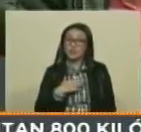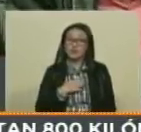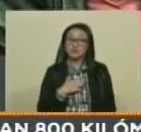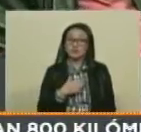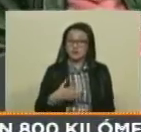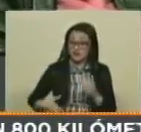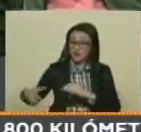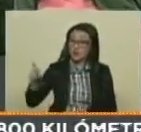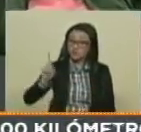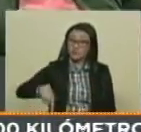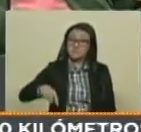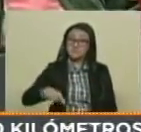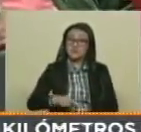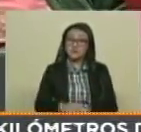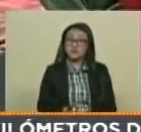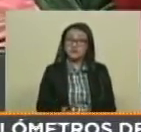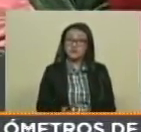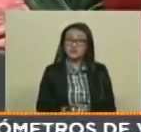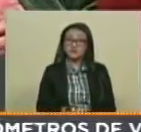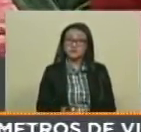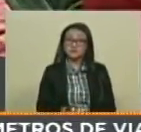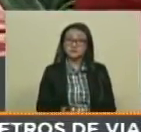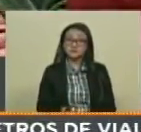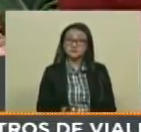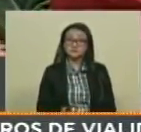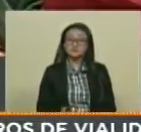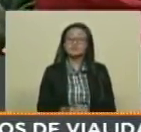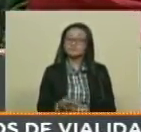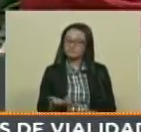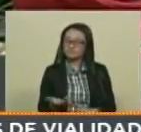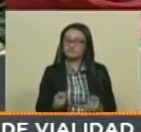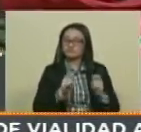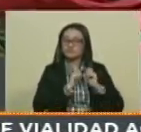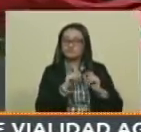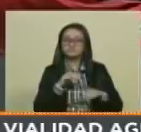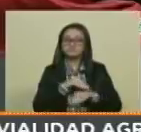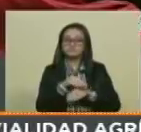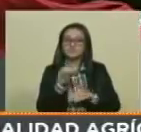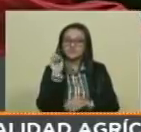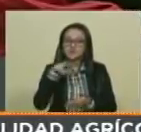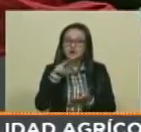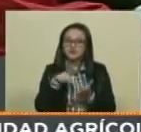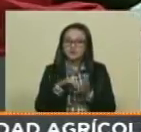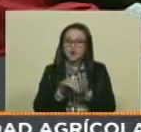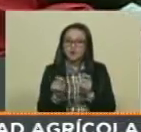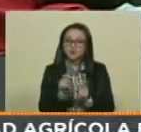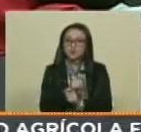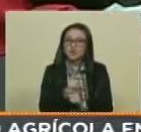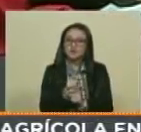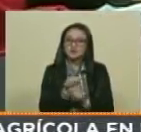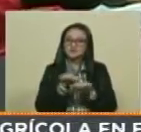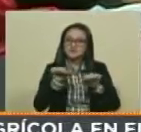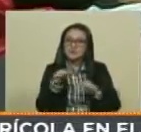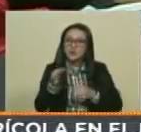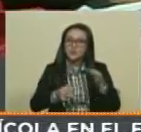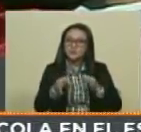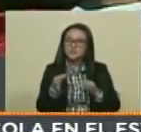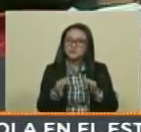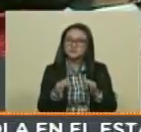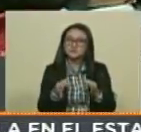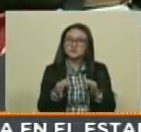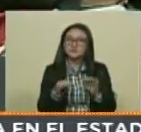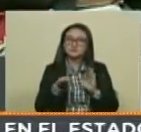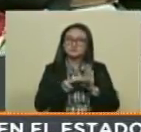Por lo tanto, una gran tarea tiene la Asamblea Nacional Constituyente, el sistema de justicia, para dentro del principio